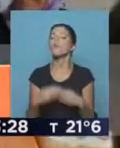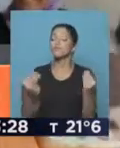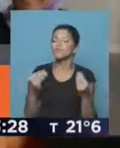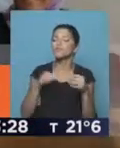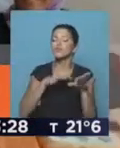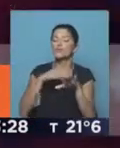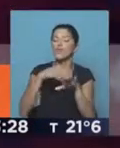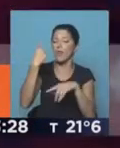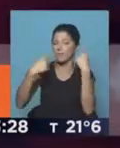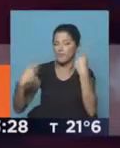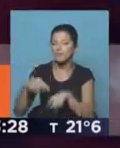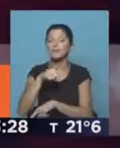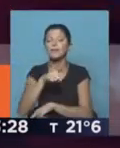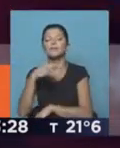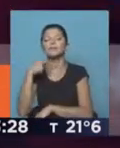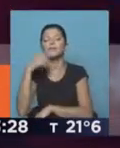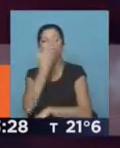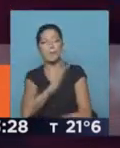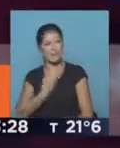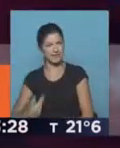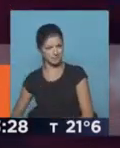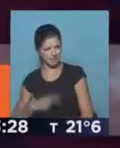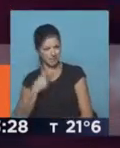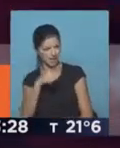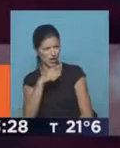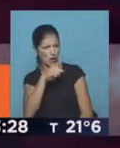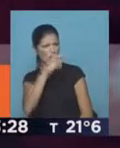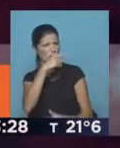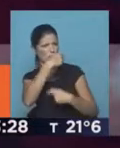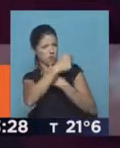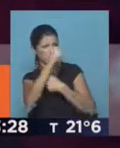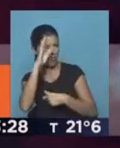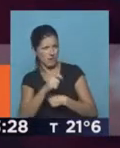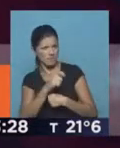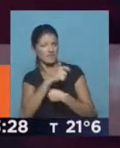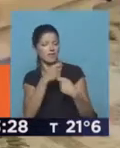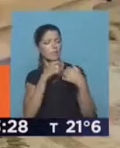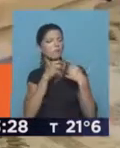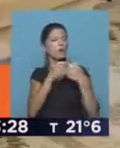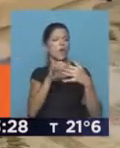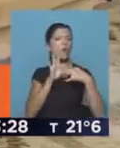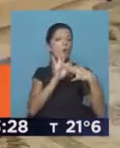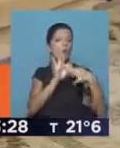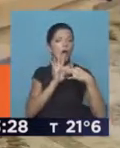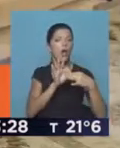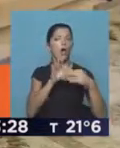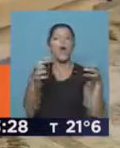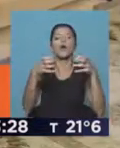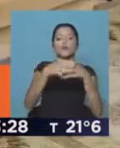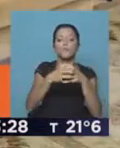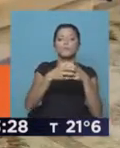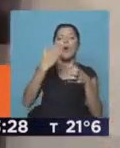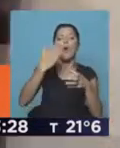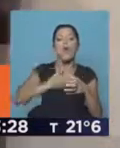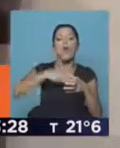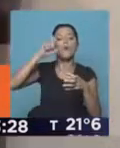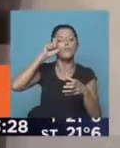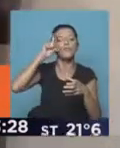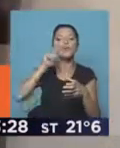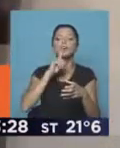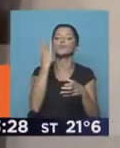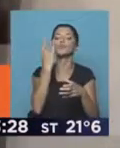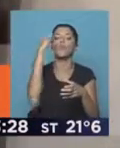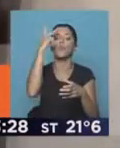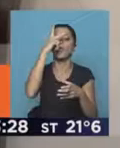ocasiones, Erdogan acusó a los magistrados de estar influenciados por los simpatizantes del clérigo Fethullah Gülen, a quien